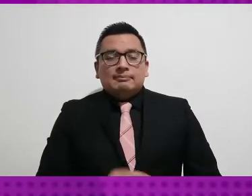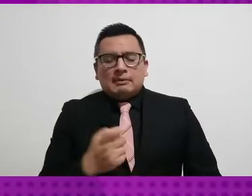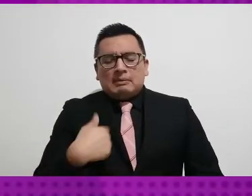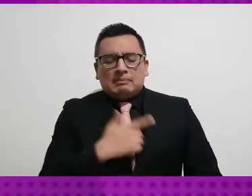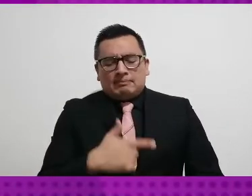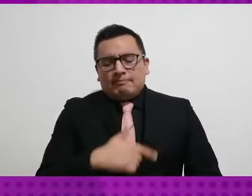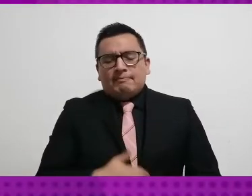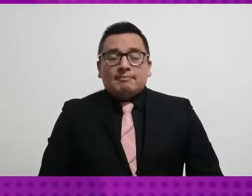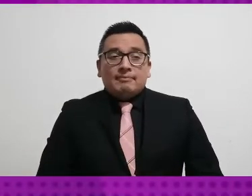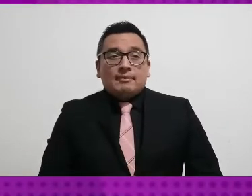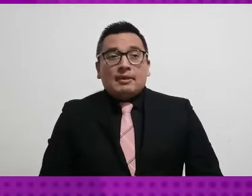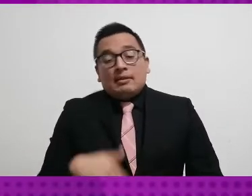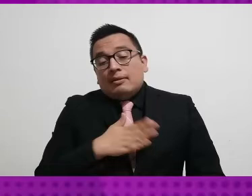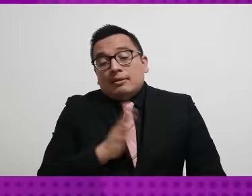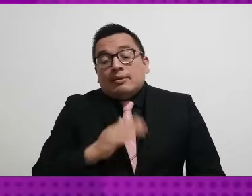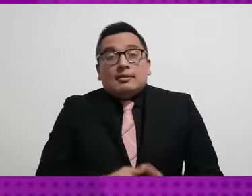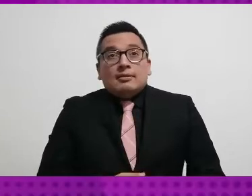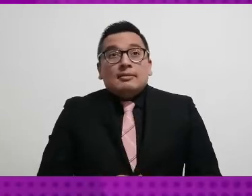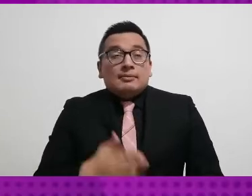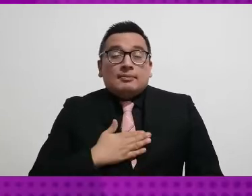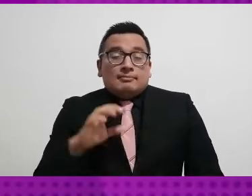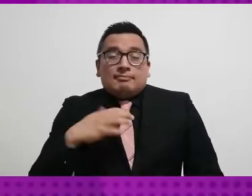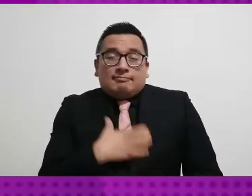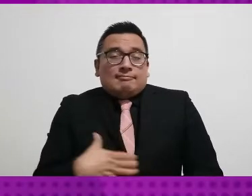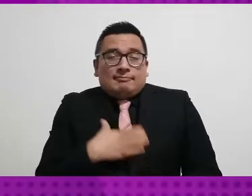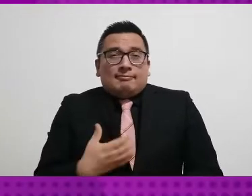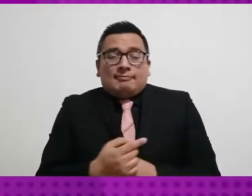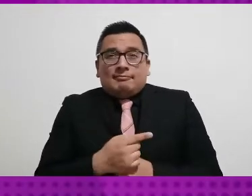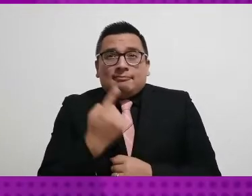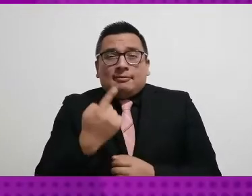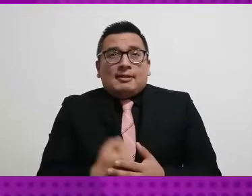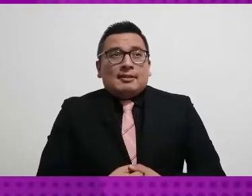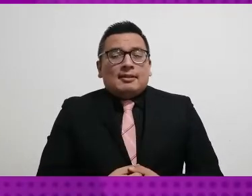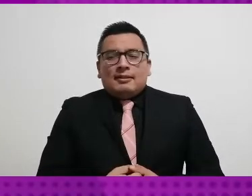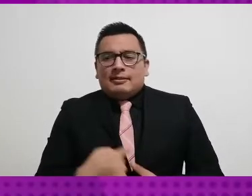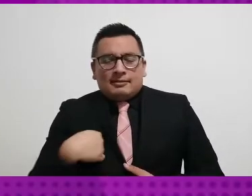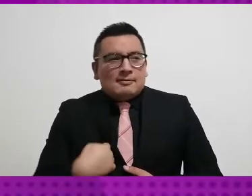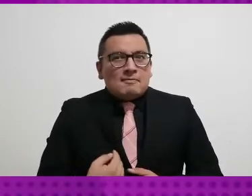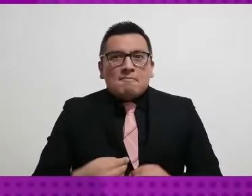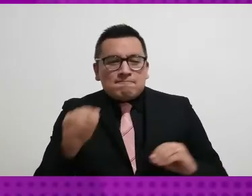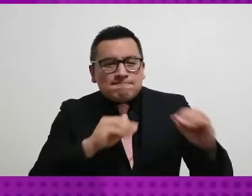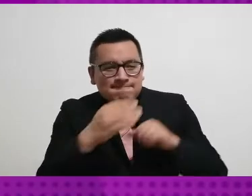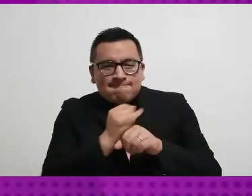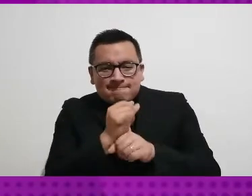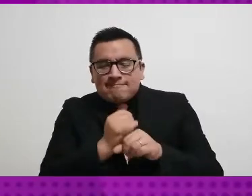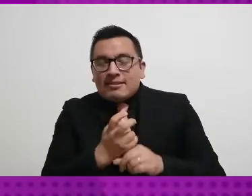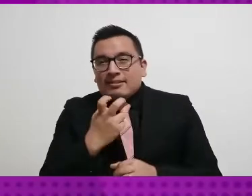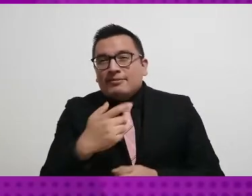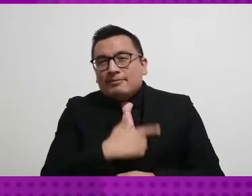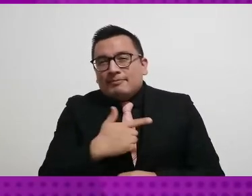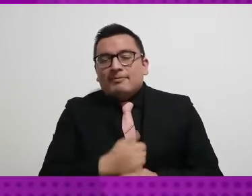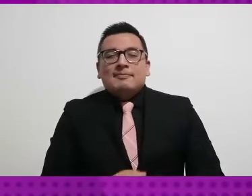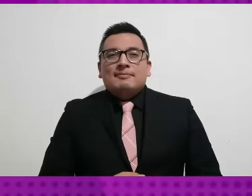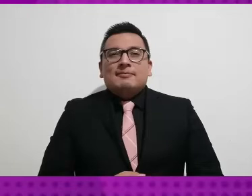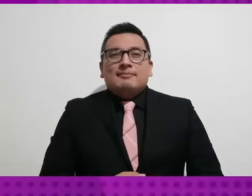cosas que me gusta hacer, y pues bueno, yo la verdad soy muy contento de pues, hacer este desarrollo también académico